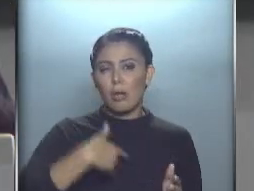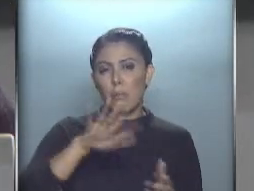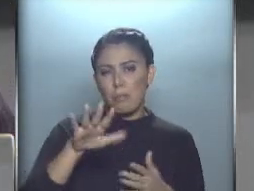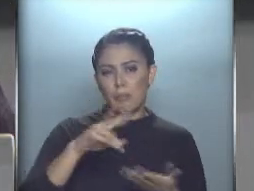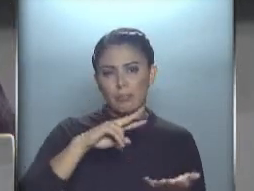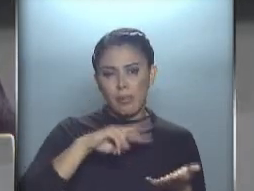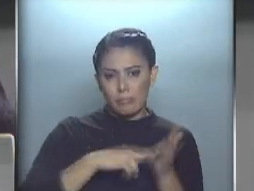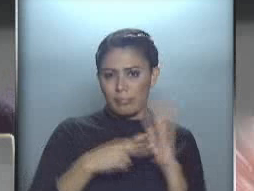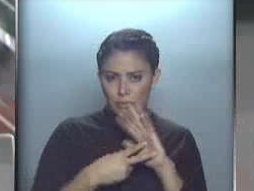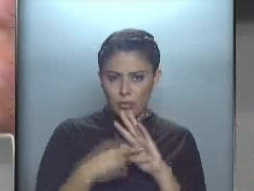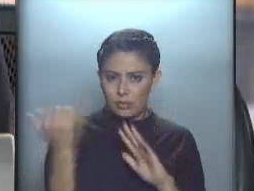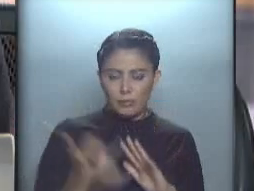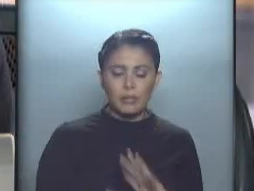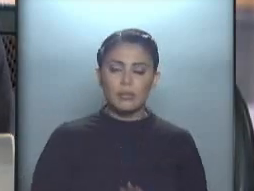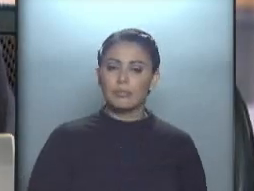donde más